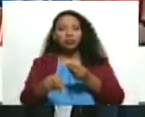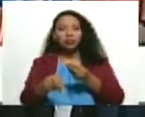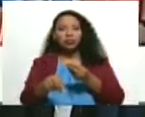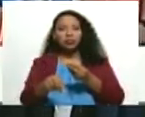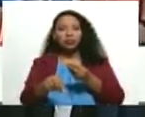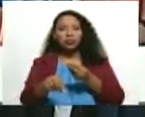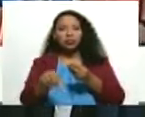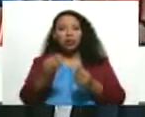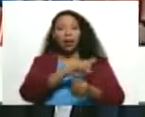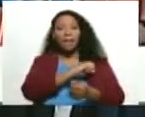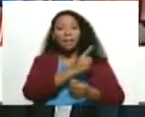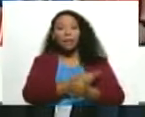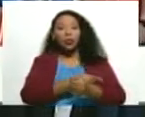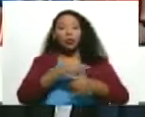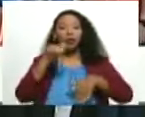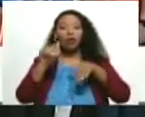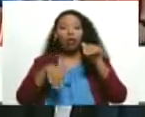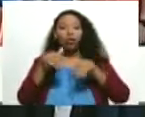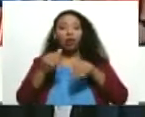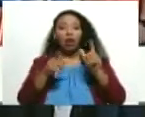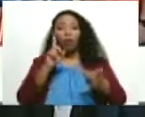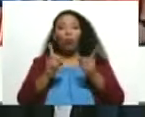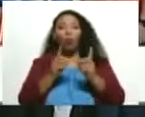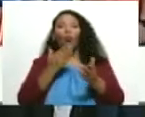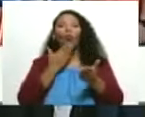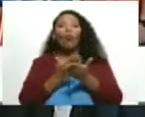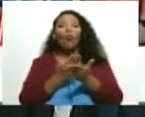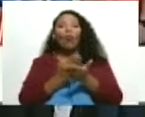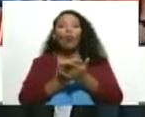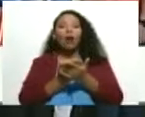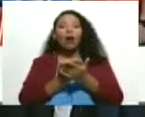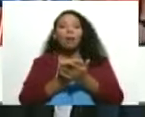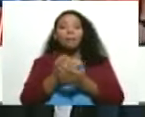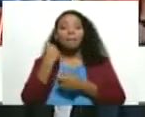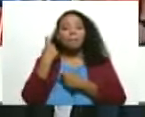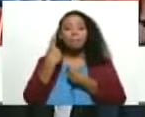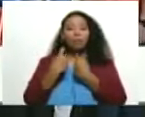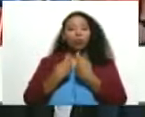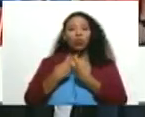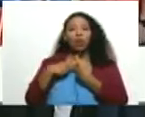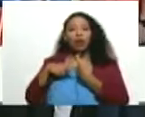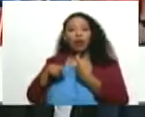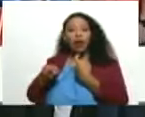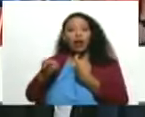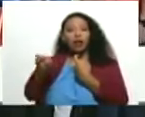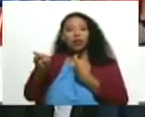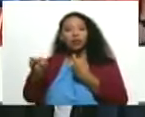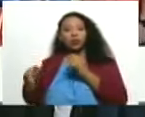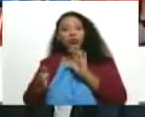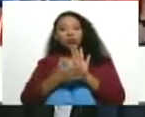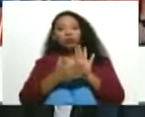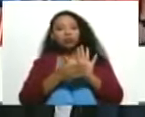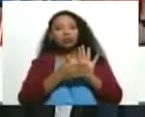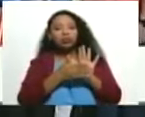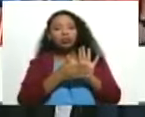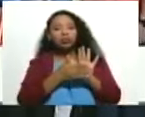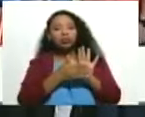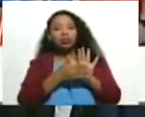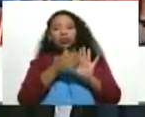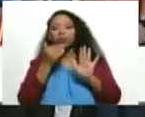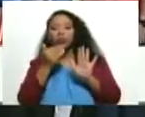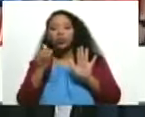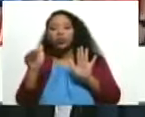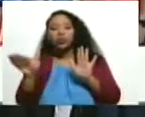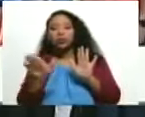al Poder Electoral algunas propuestas de preguntas que ellos avalarán y estudiarán en las